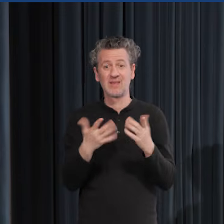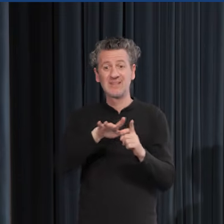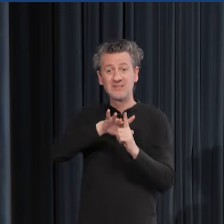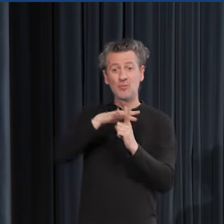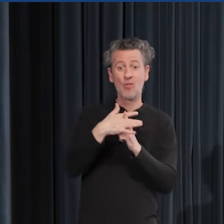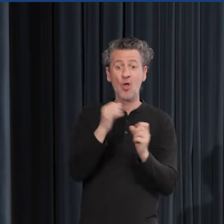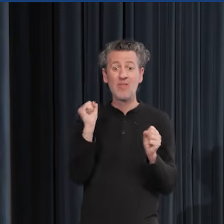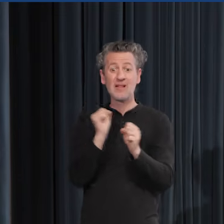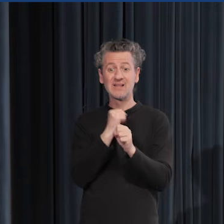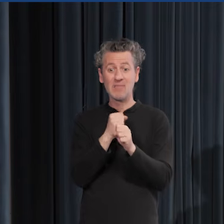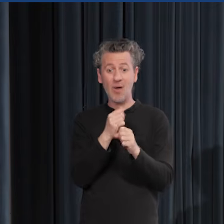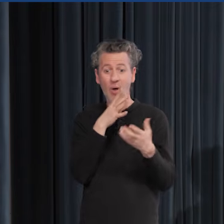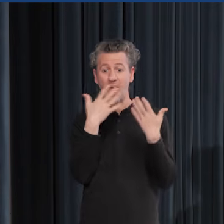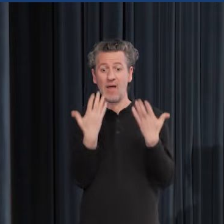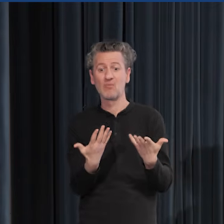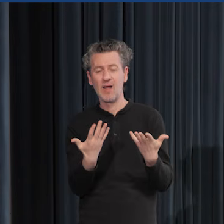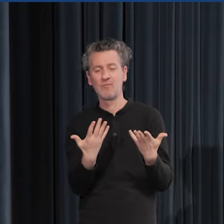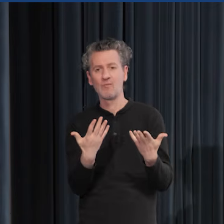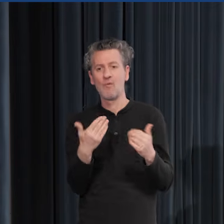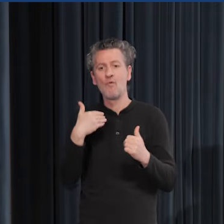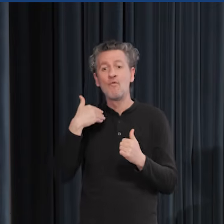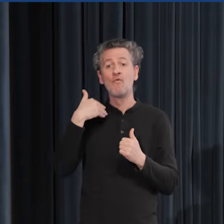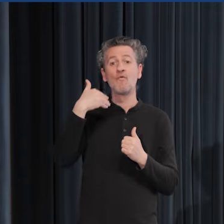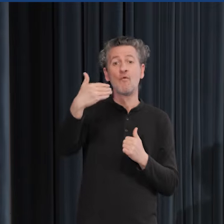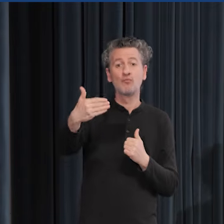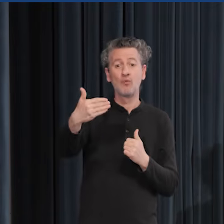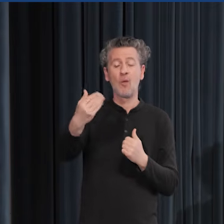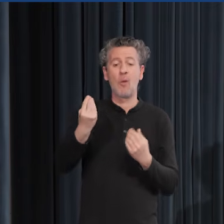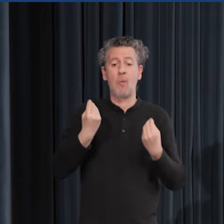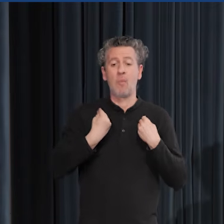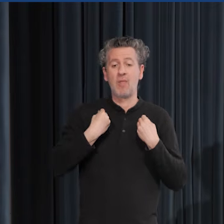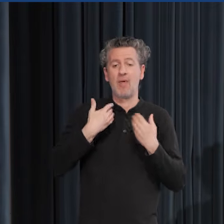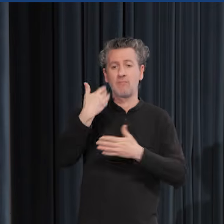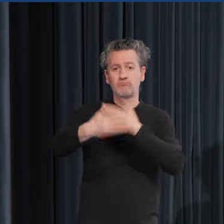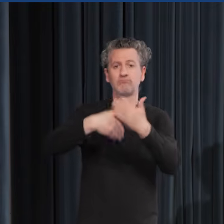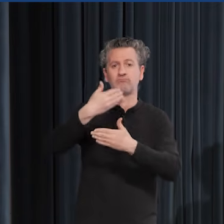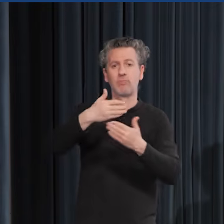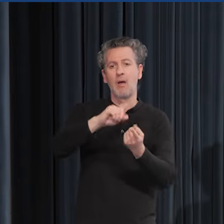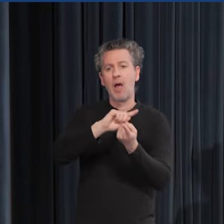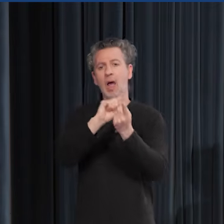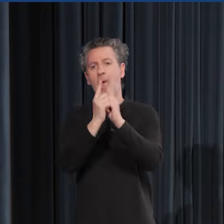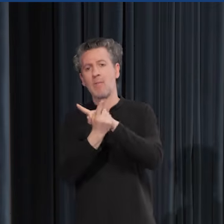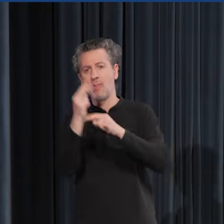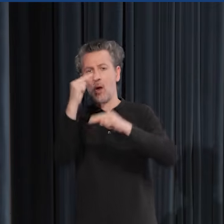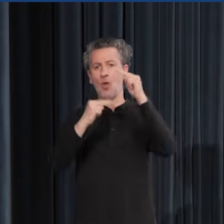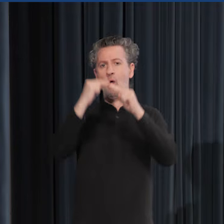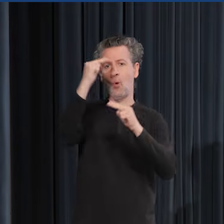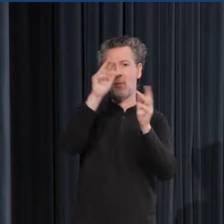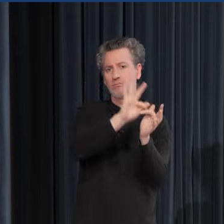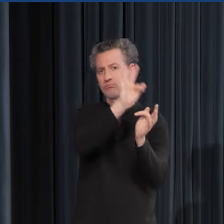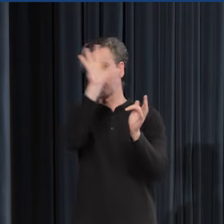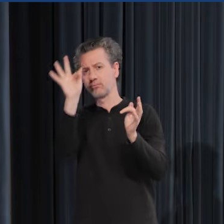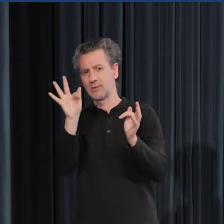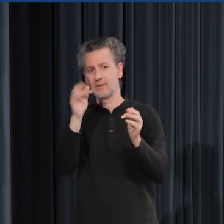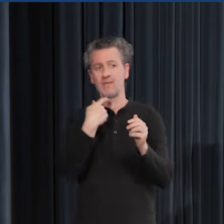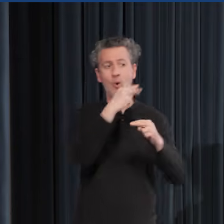trabajo que se presentan van a ir evolucionando a lo largo del ciclo de vida de la obra y también van a ser diferentes entre obra y obra, con